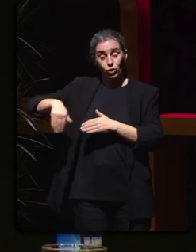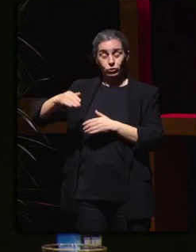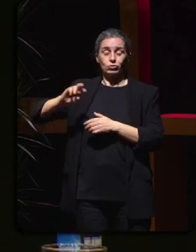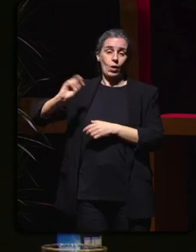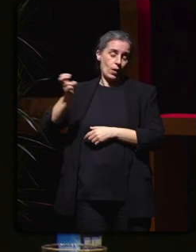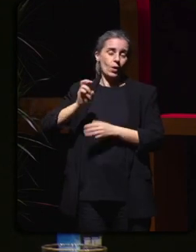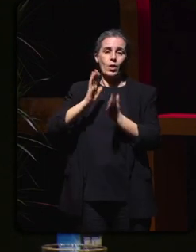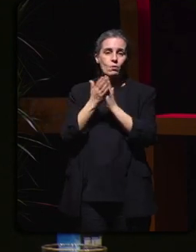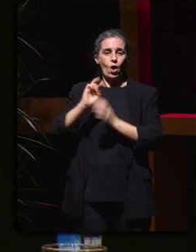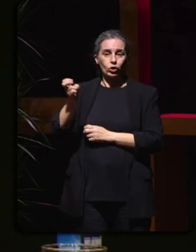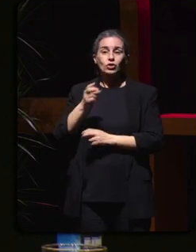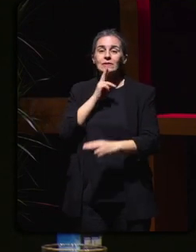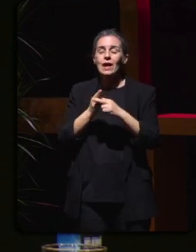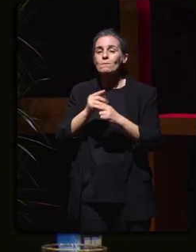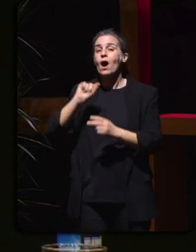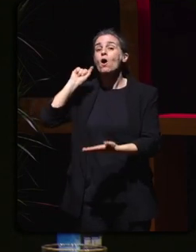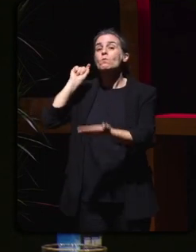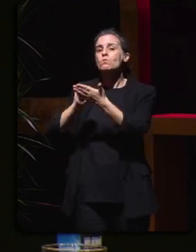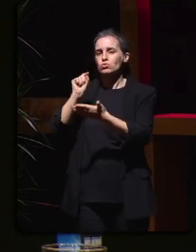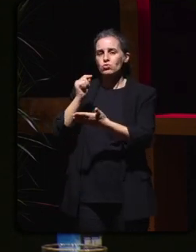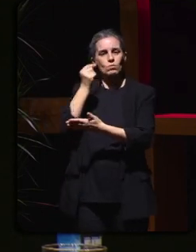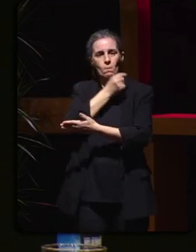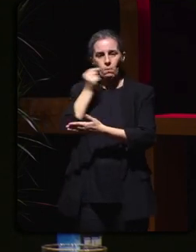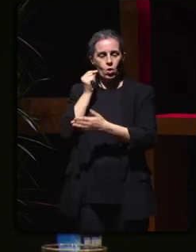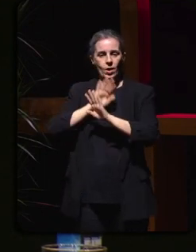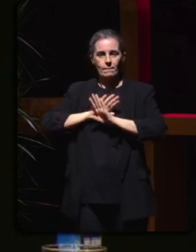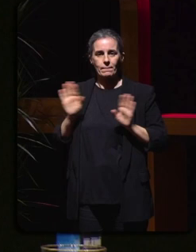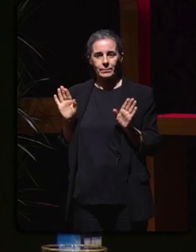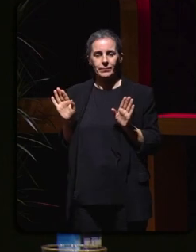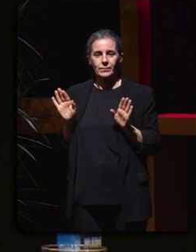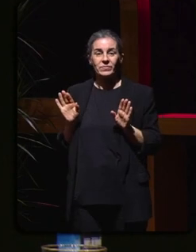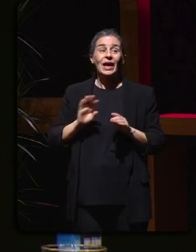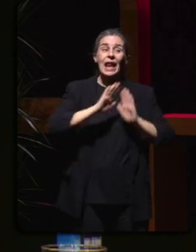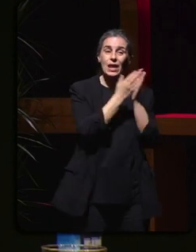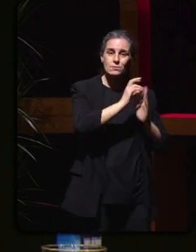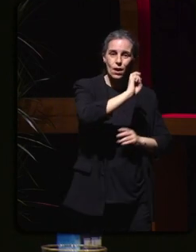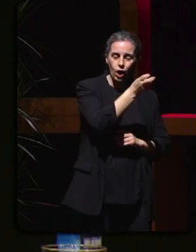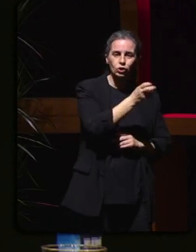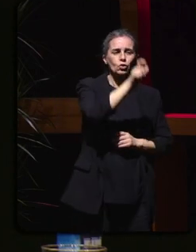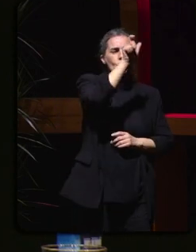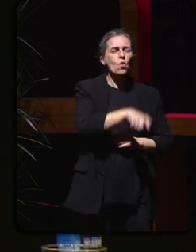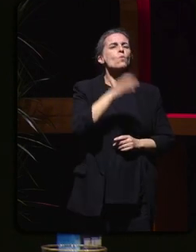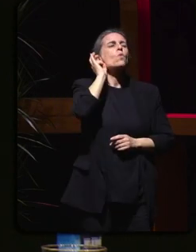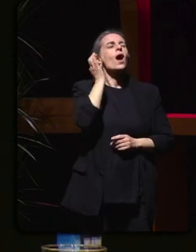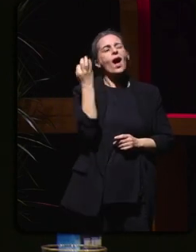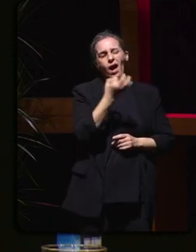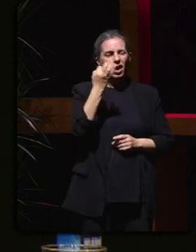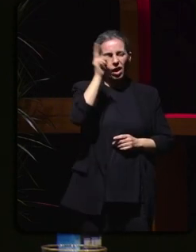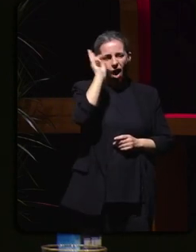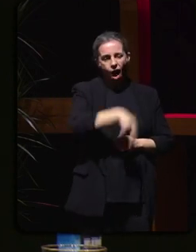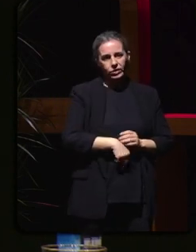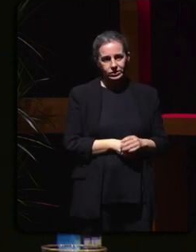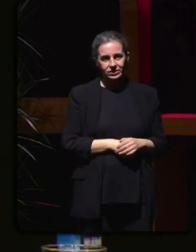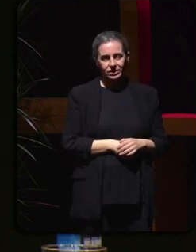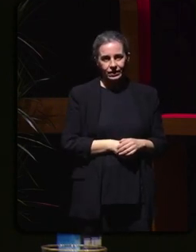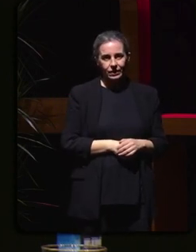y el libro de enmedio porque por ahora son tres se llama Mujer tenías que ser que es como la frase con la que nos cortan para que nos callemos ya